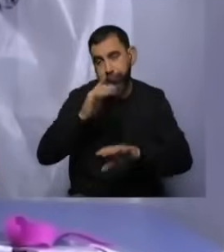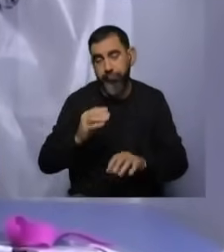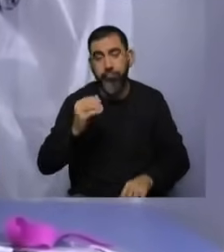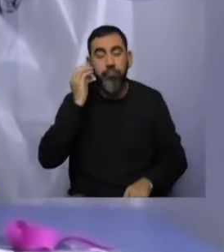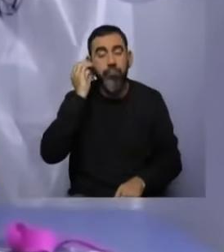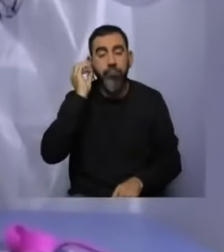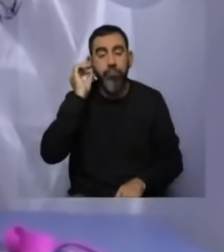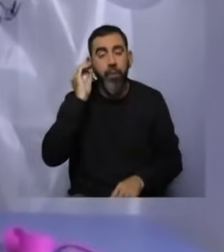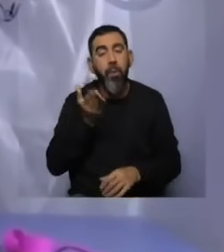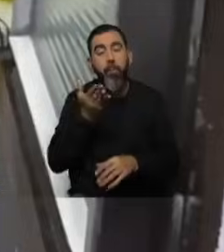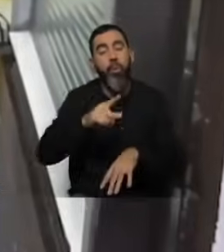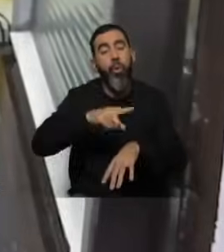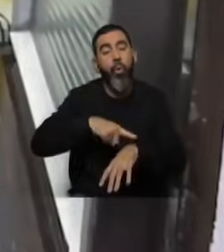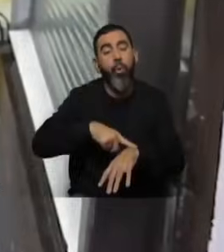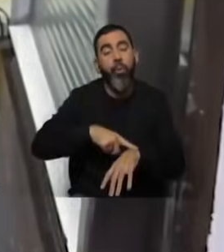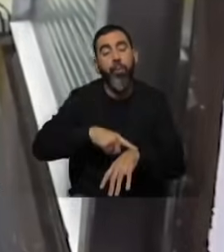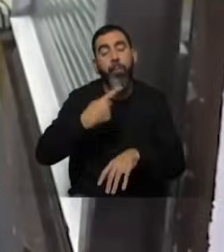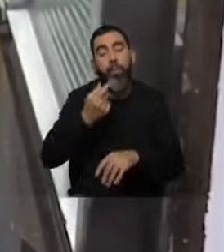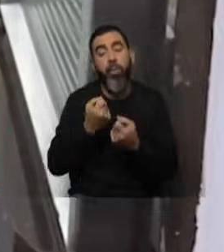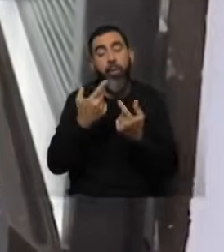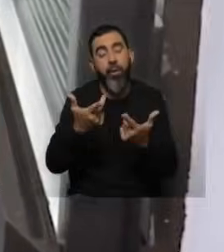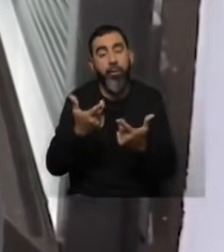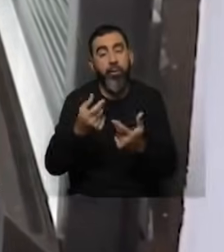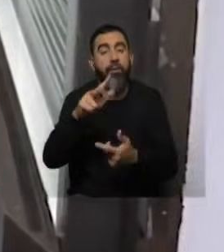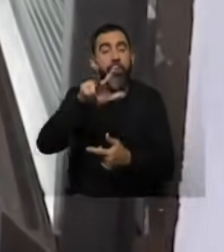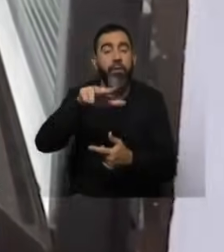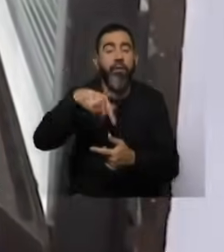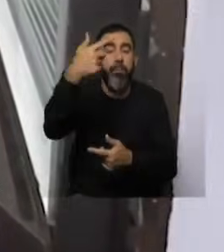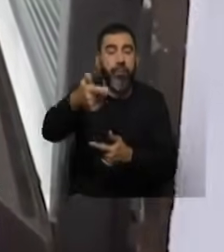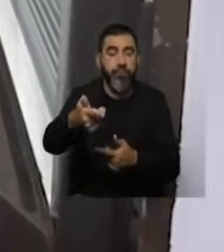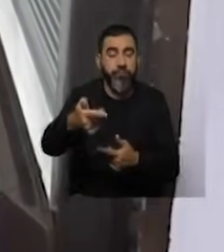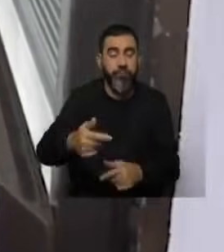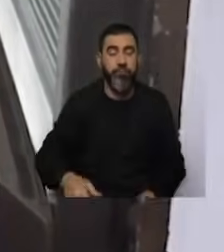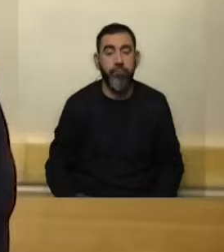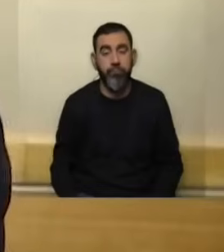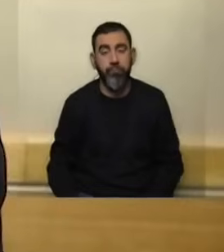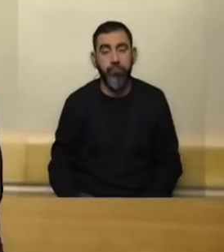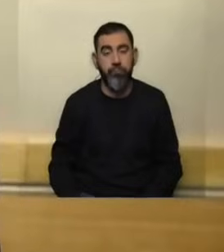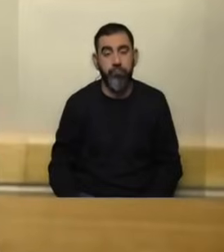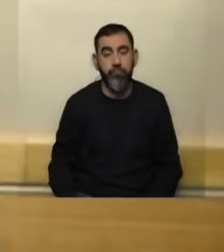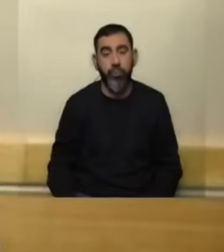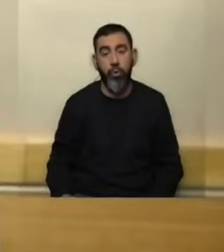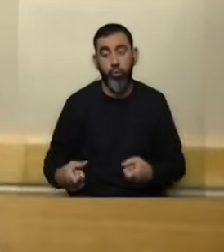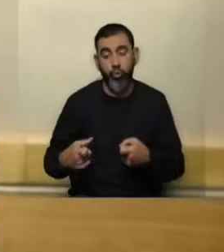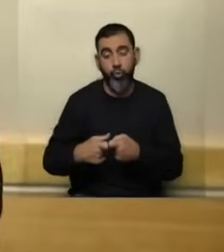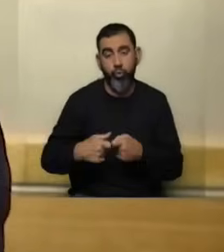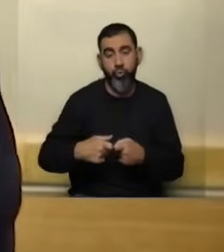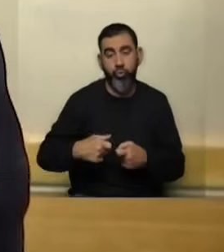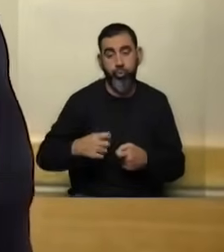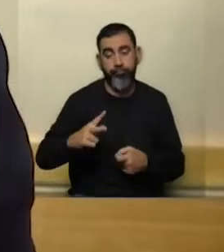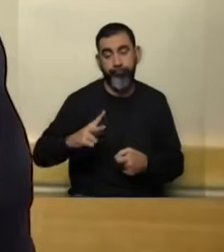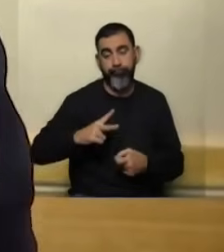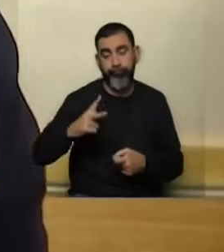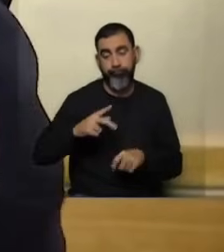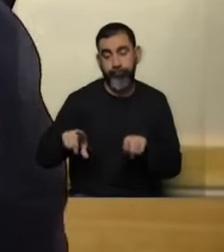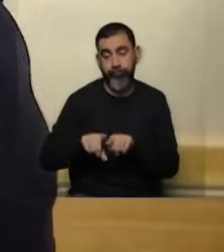va a solicitar hora y le dan hora para el oftalmólogo en tres meses un socio bp de esa